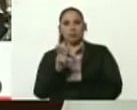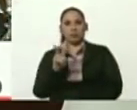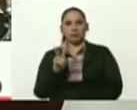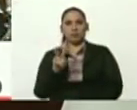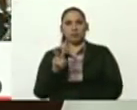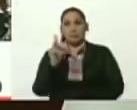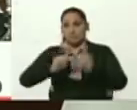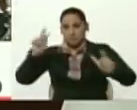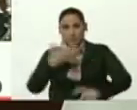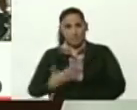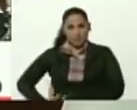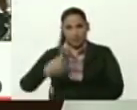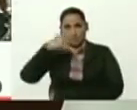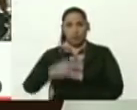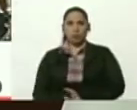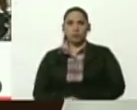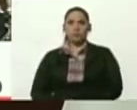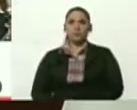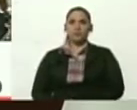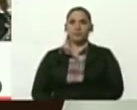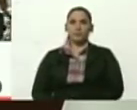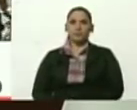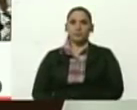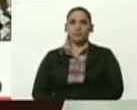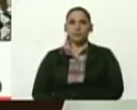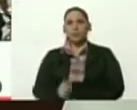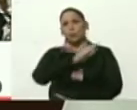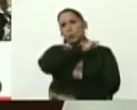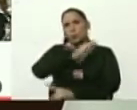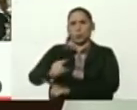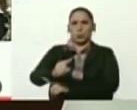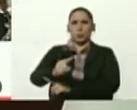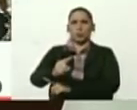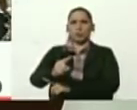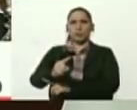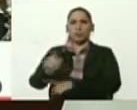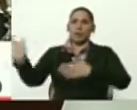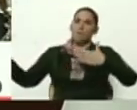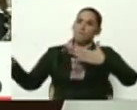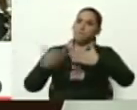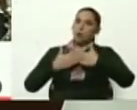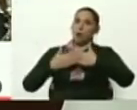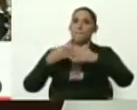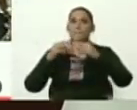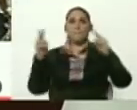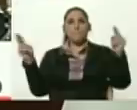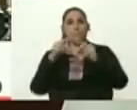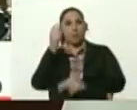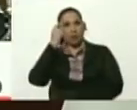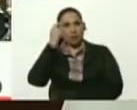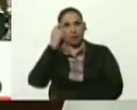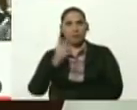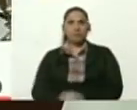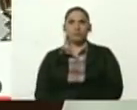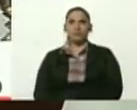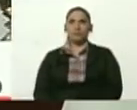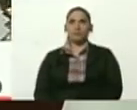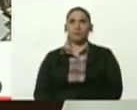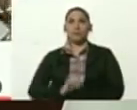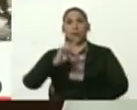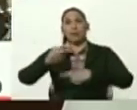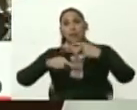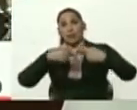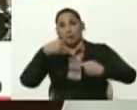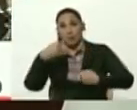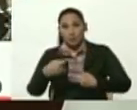ciudadano presidente de la República, Nicolás Maduro Moros, ordenó el cierre de ese puente ese día. Luego los llevan